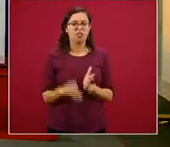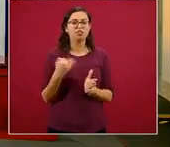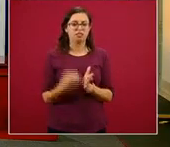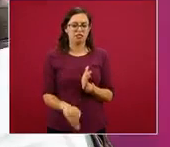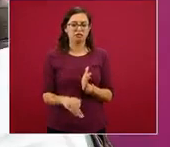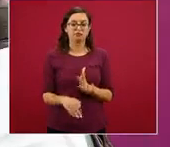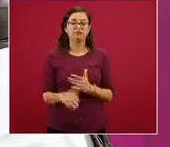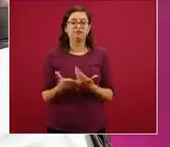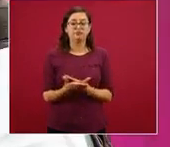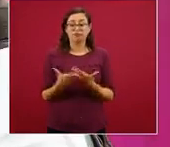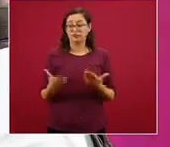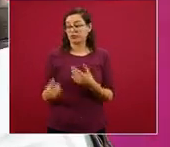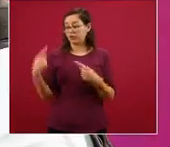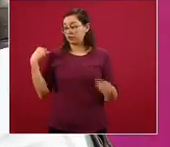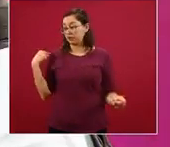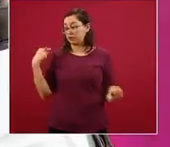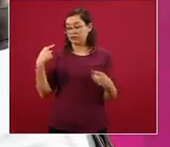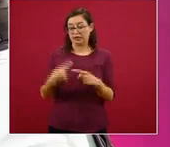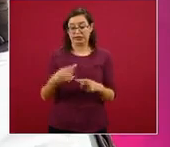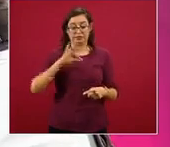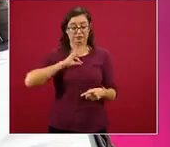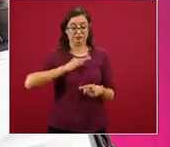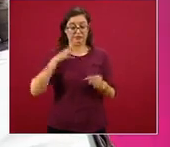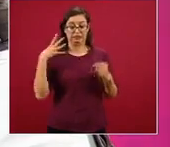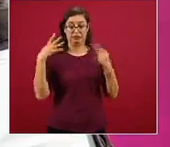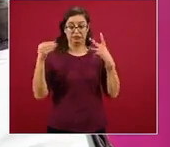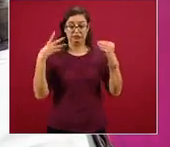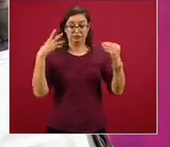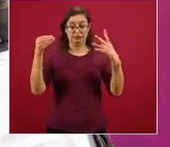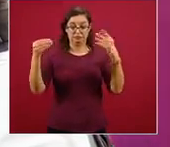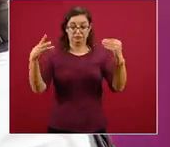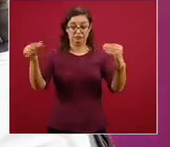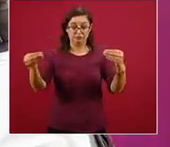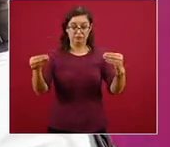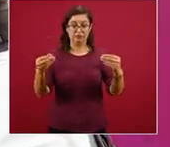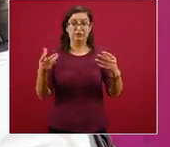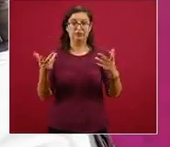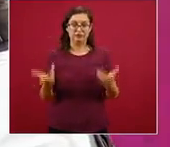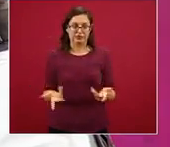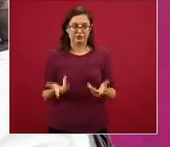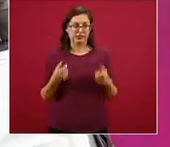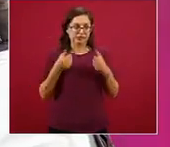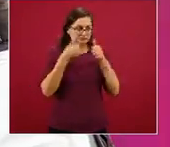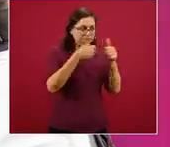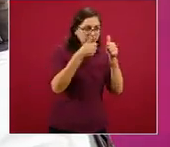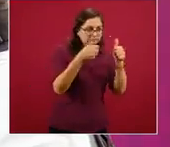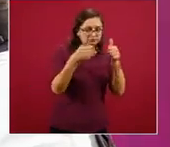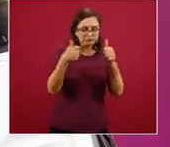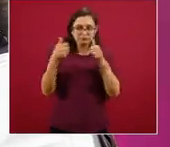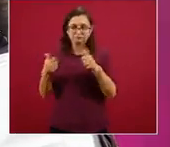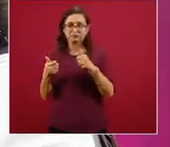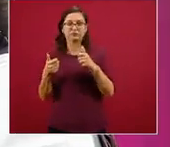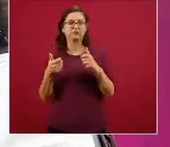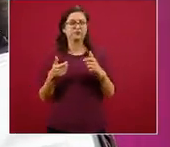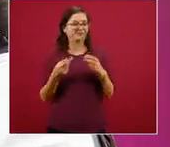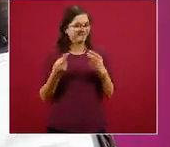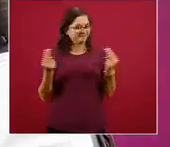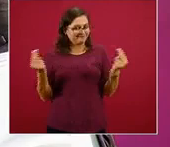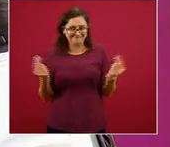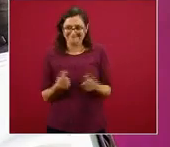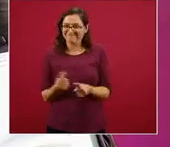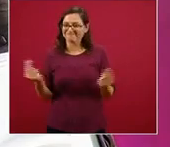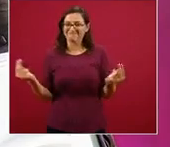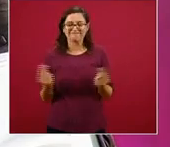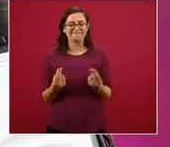de la epidemia en México y por efectos de la misma, es decir, para poder generar la atención necesaria